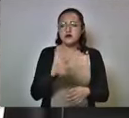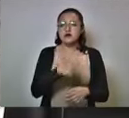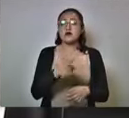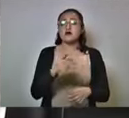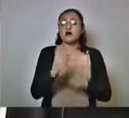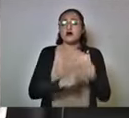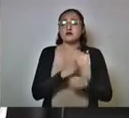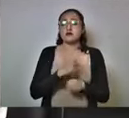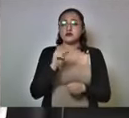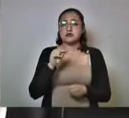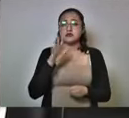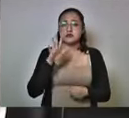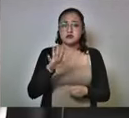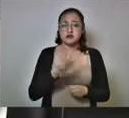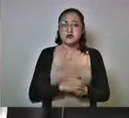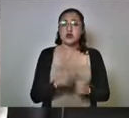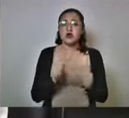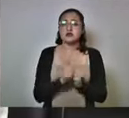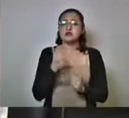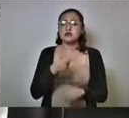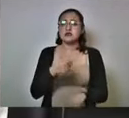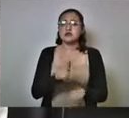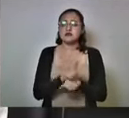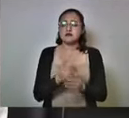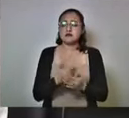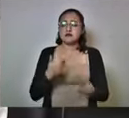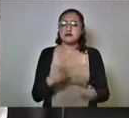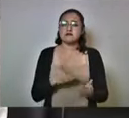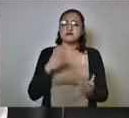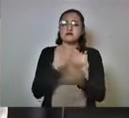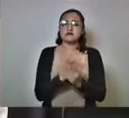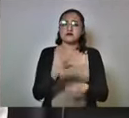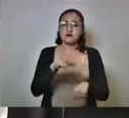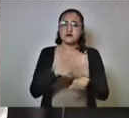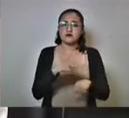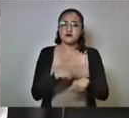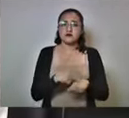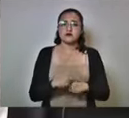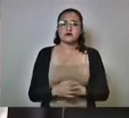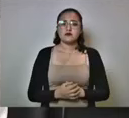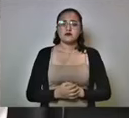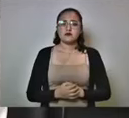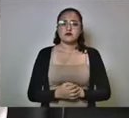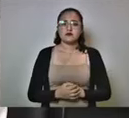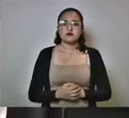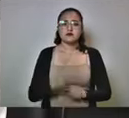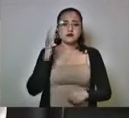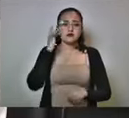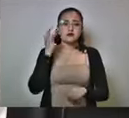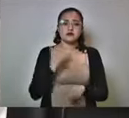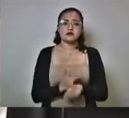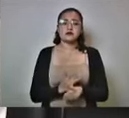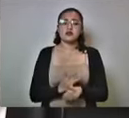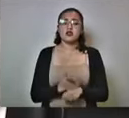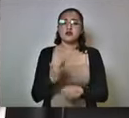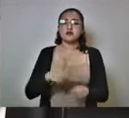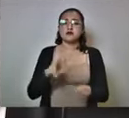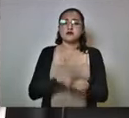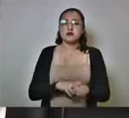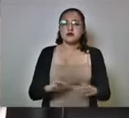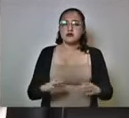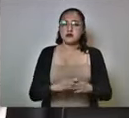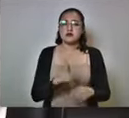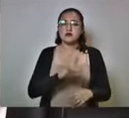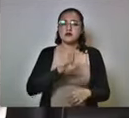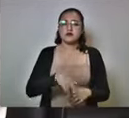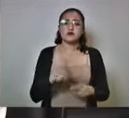85 años también, con 6 días en tardar en llegar a los servicios. En San Martín Texmelucan, en el hospital comunitario,